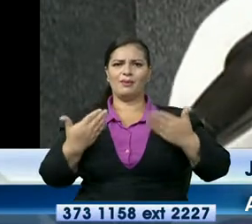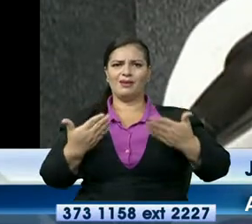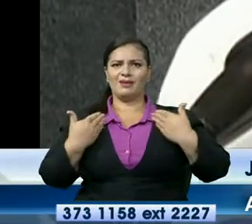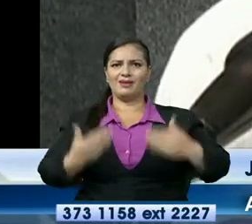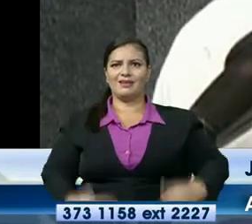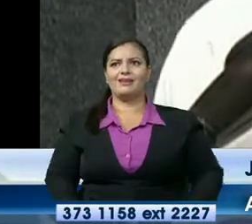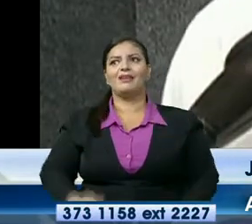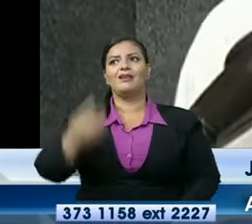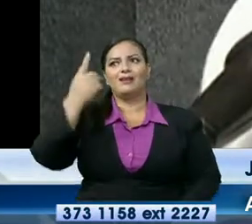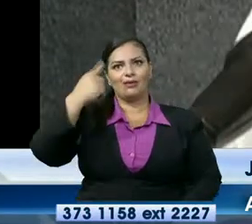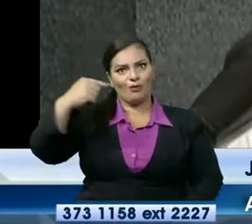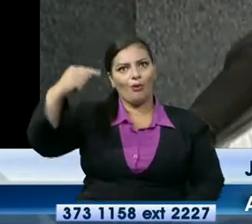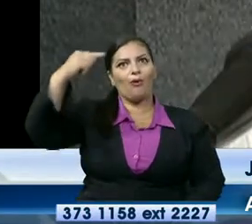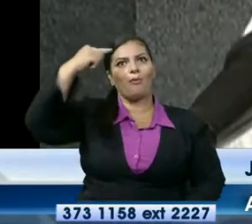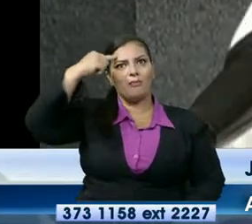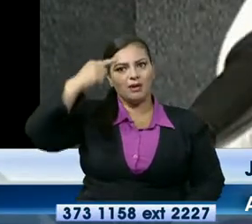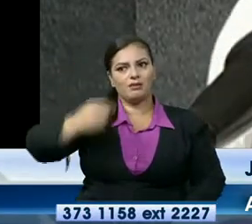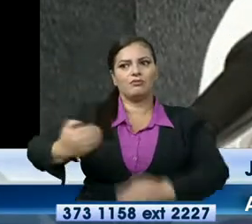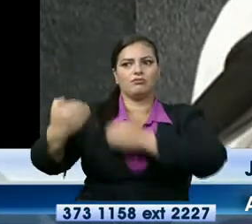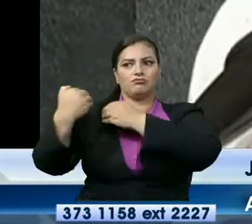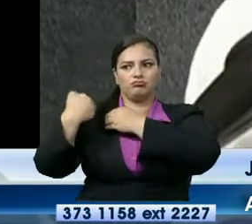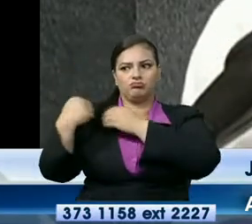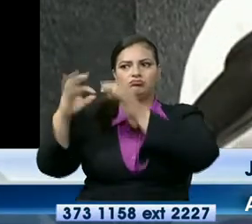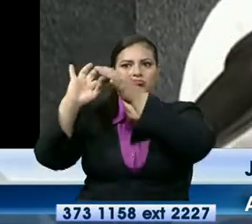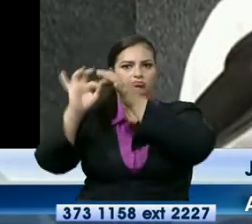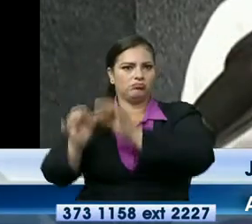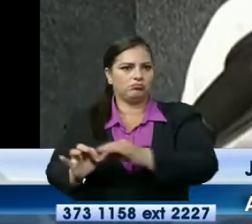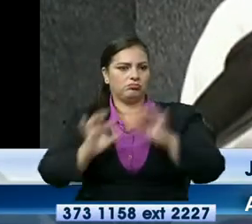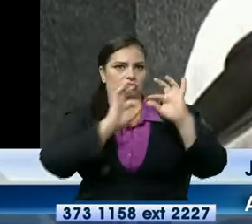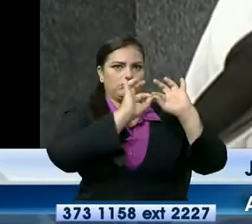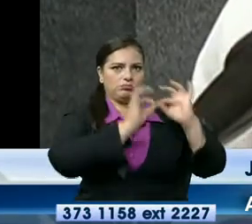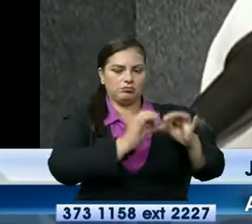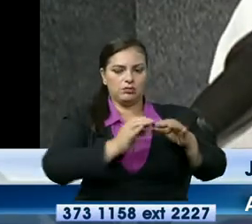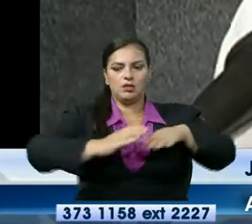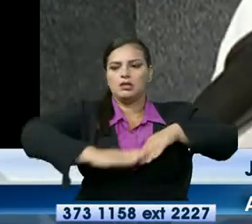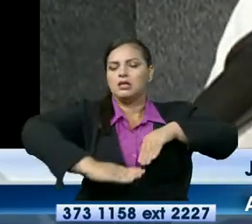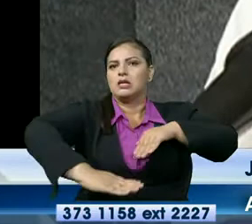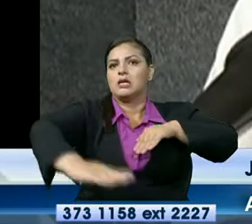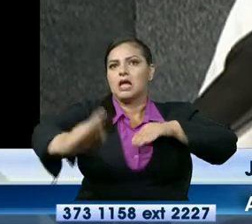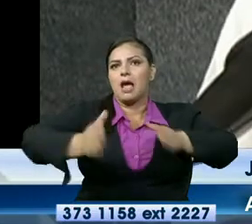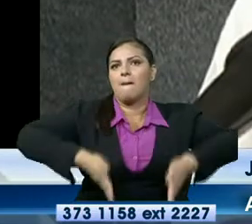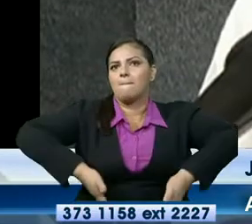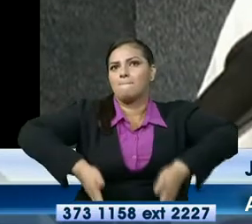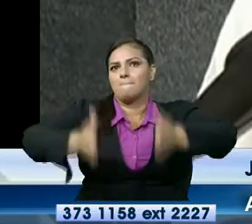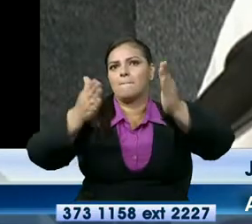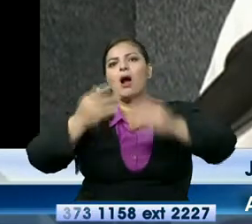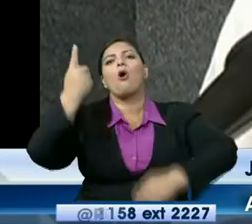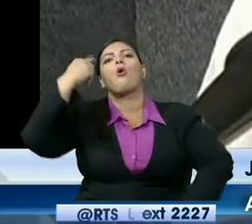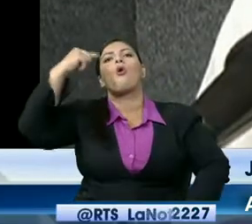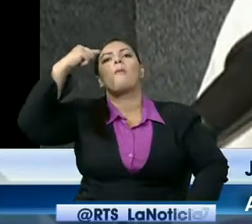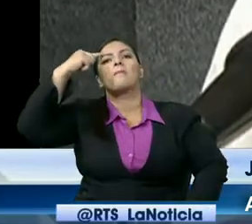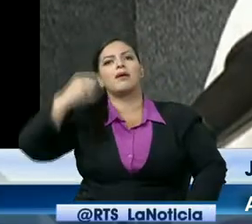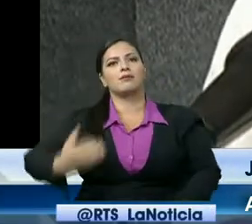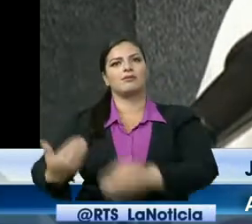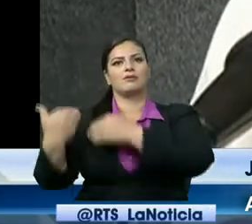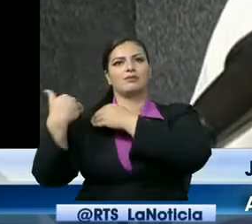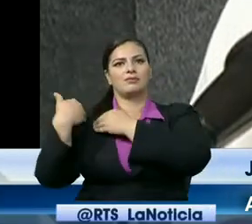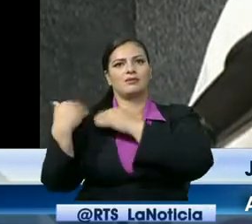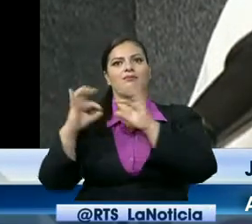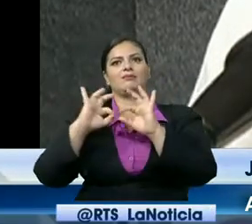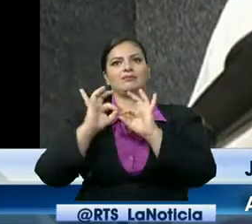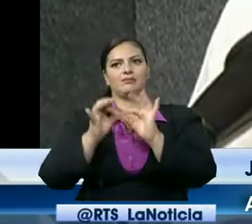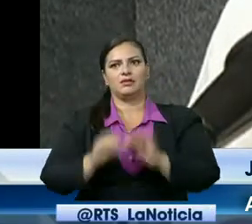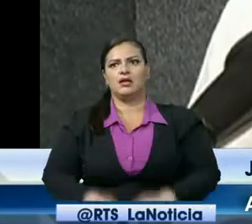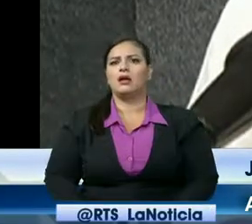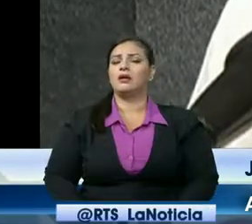y las obras relacionadas con la vía también. Entonces, eso fue explicado. Lo que nos han pedido es que actúe la ATM, la Autoridad